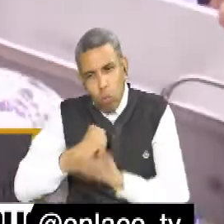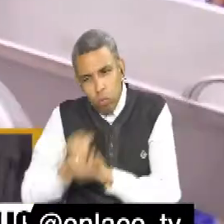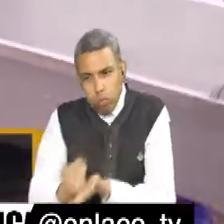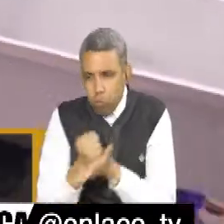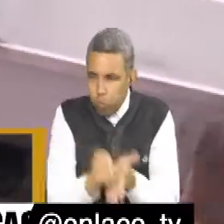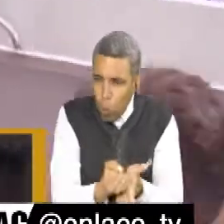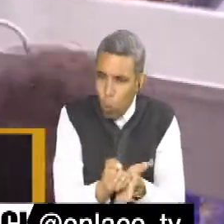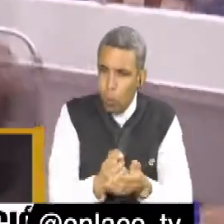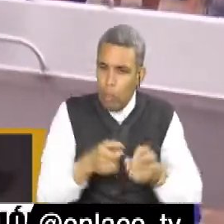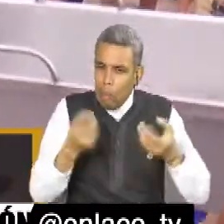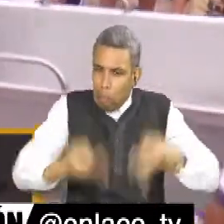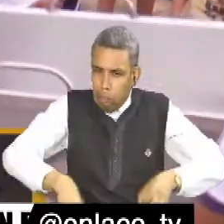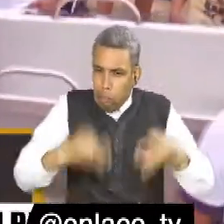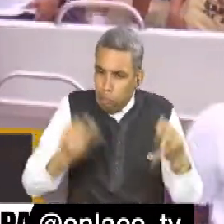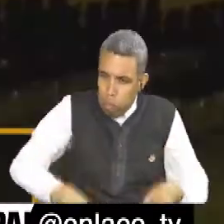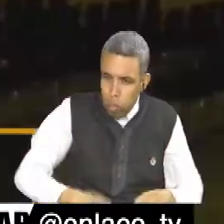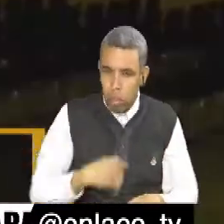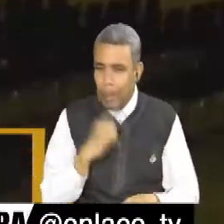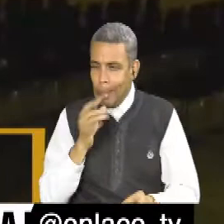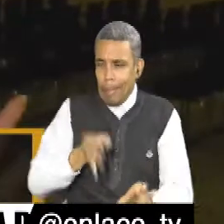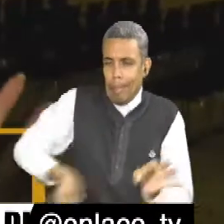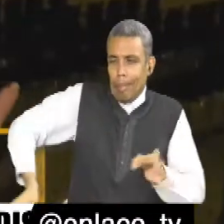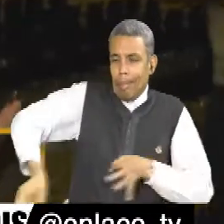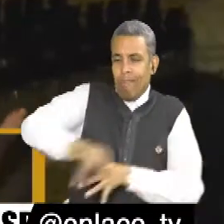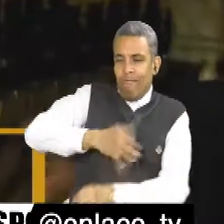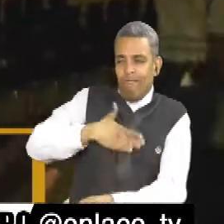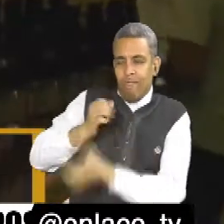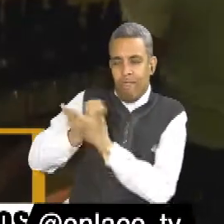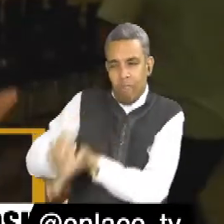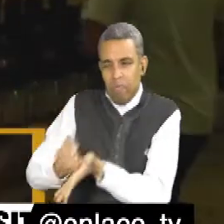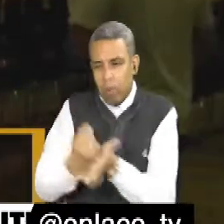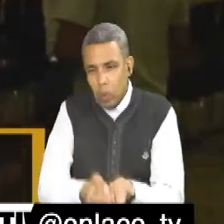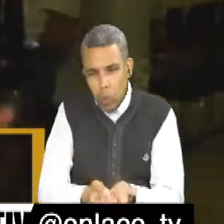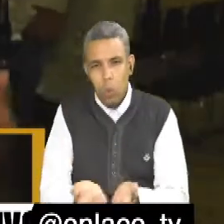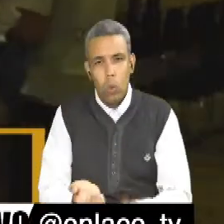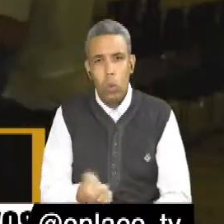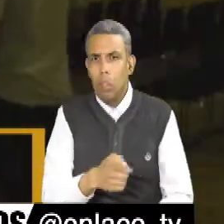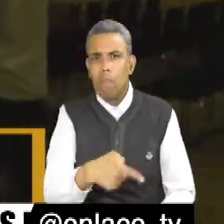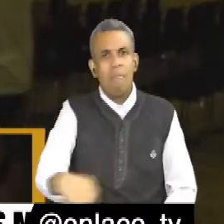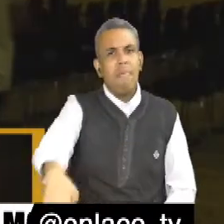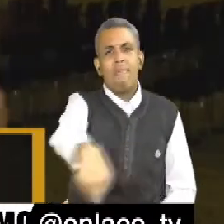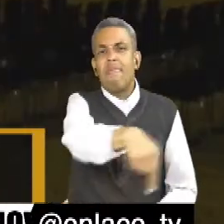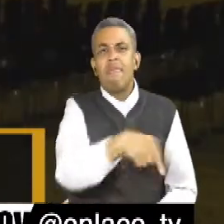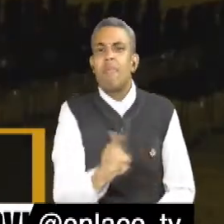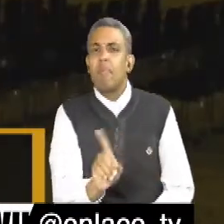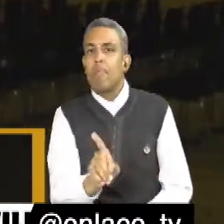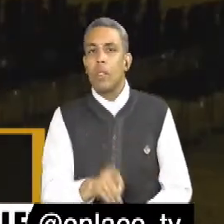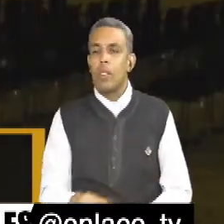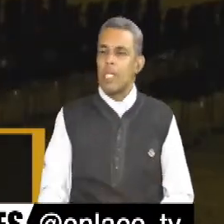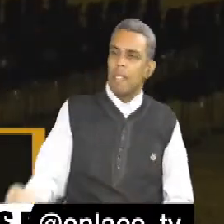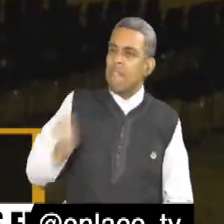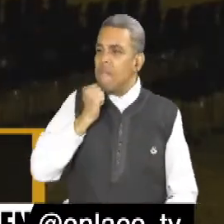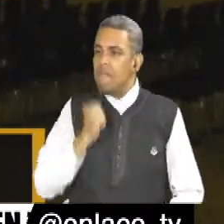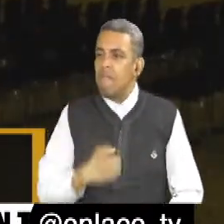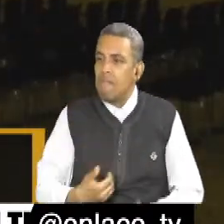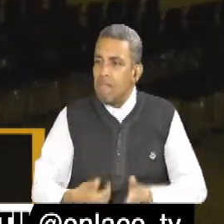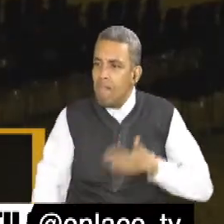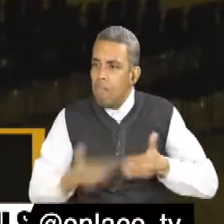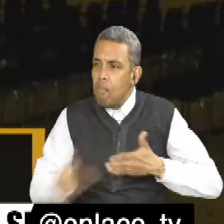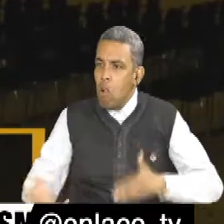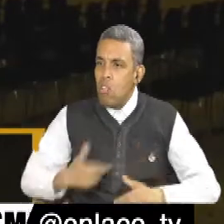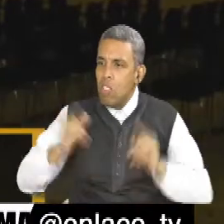humildad, la empatía, la compasión. No, hoy en día es todo abrupto, todo se hace con cierto grado